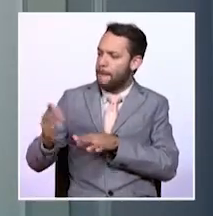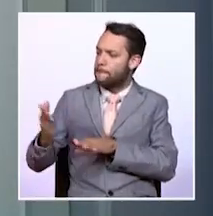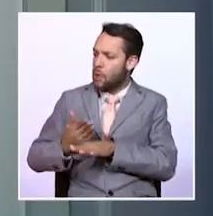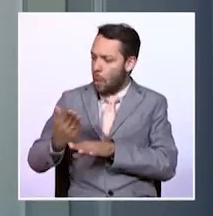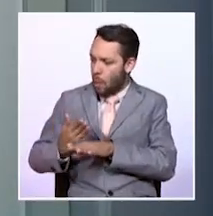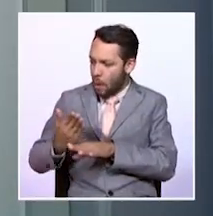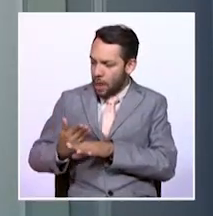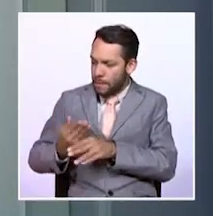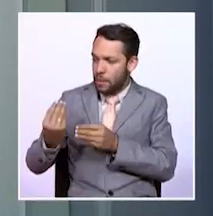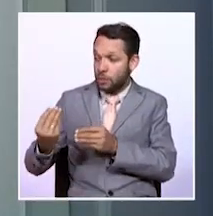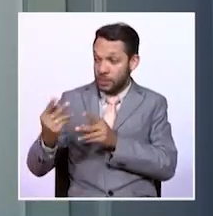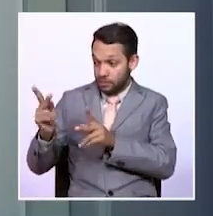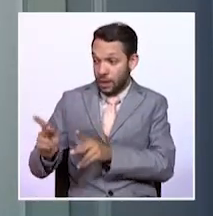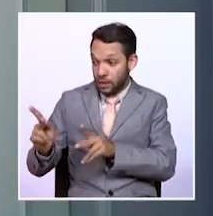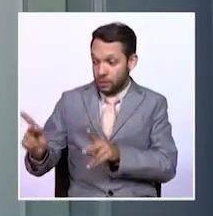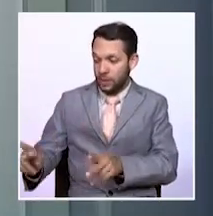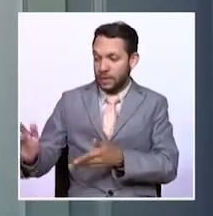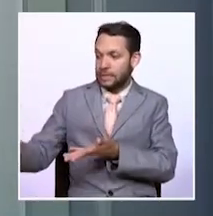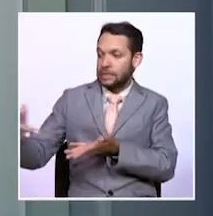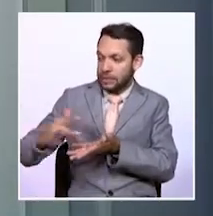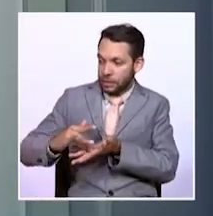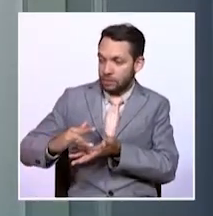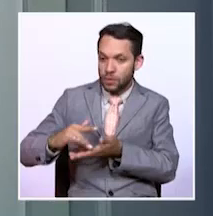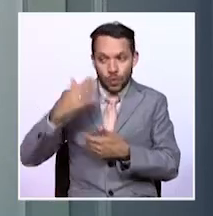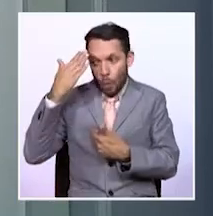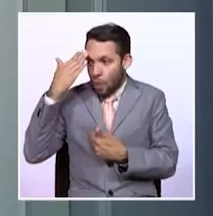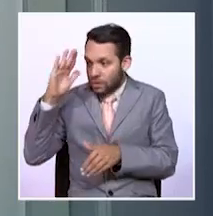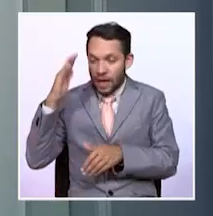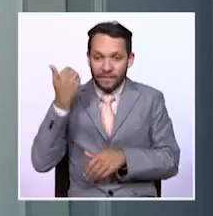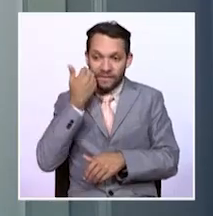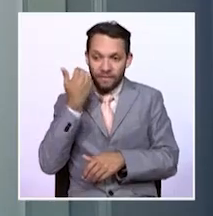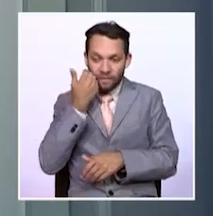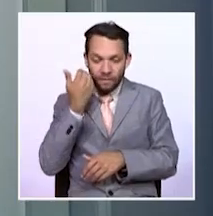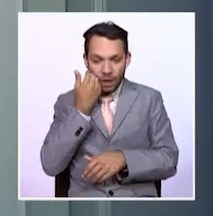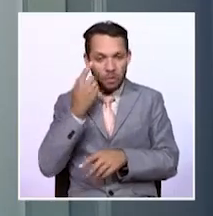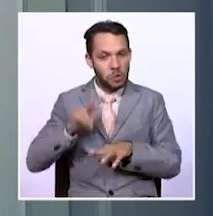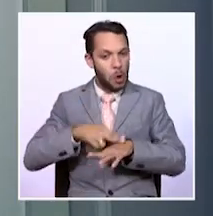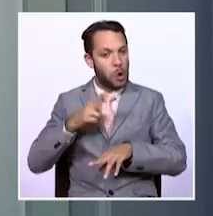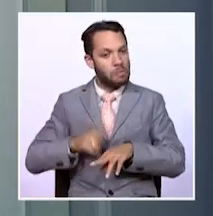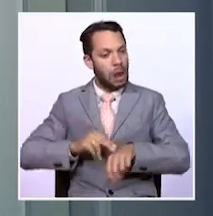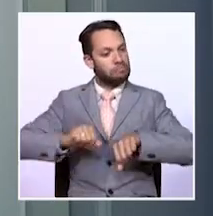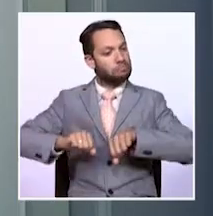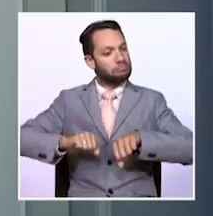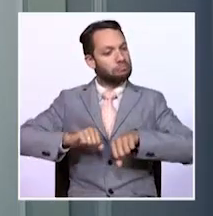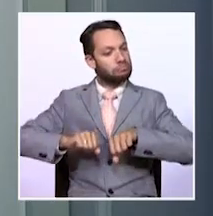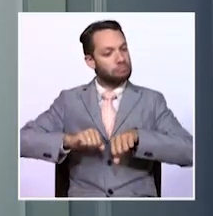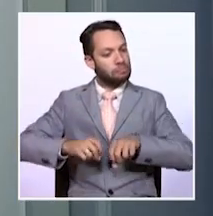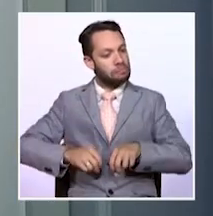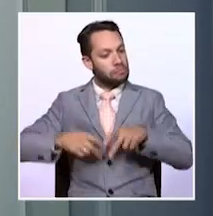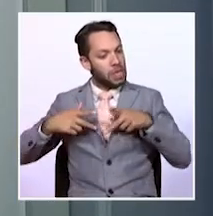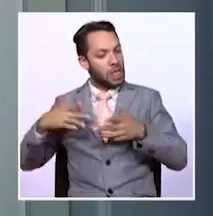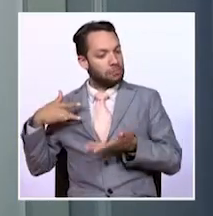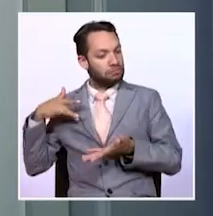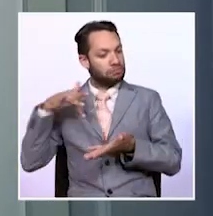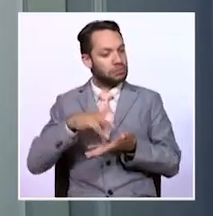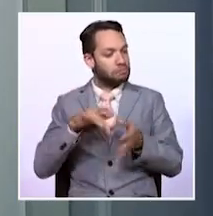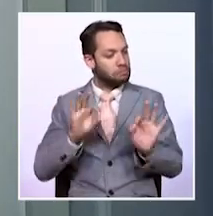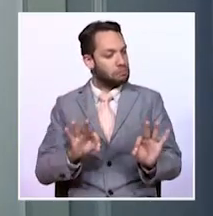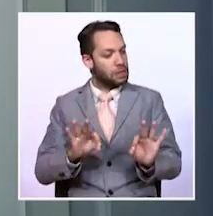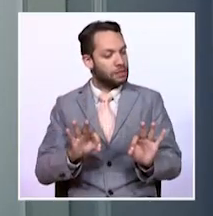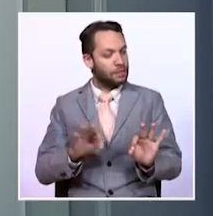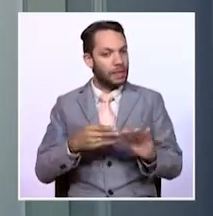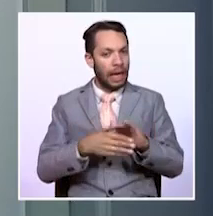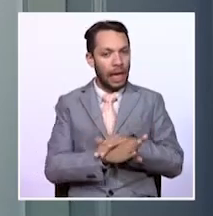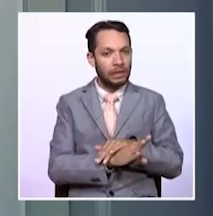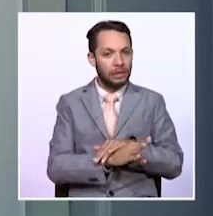vemos que llegan pacientes asintomáticos, con muy buena historia de vida, pero de repente llegan a la consulta